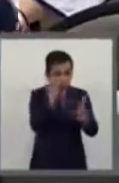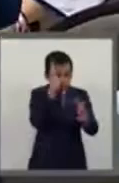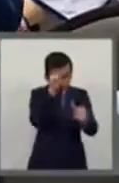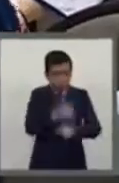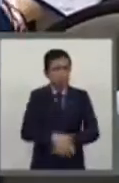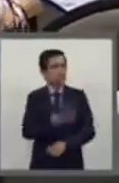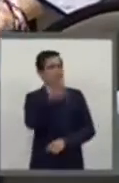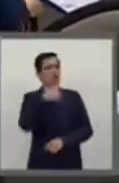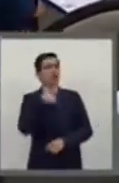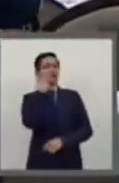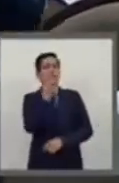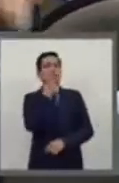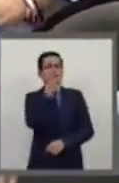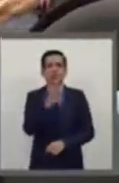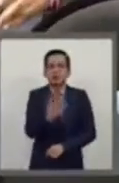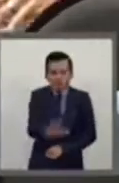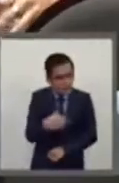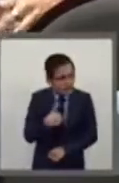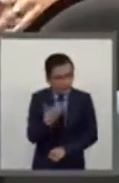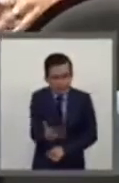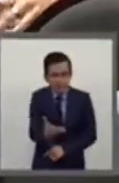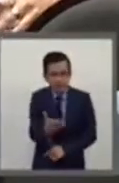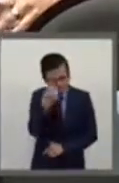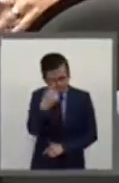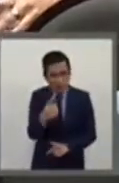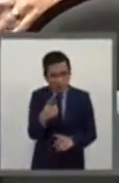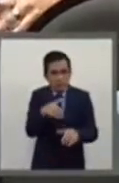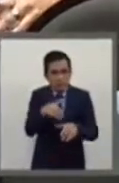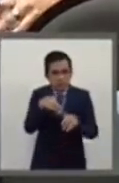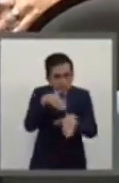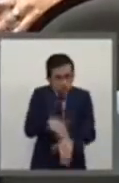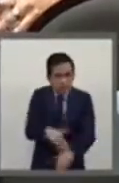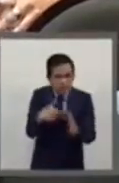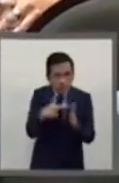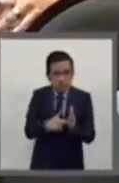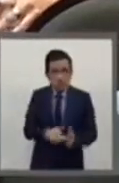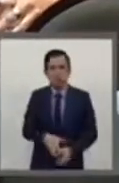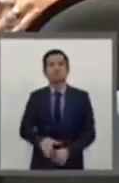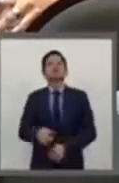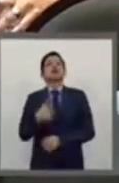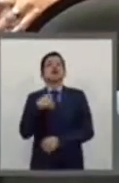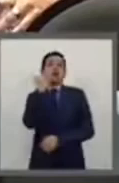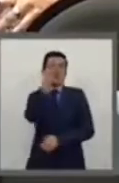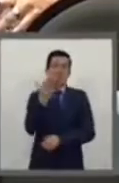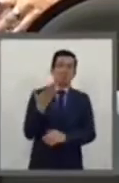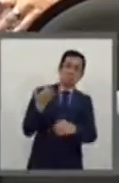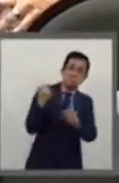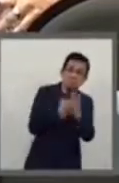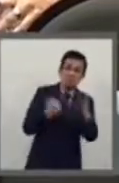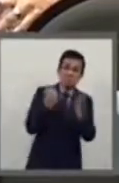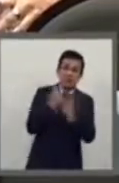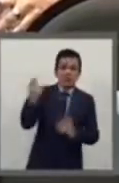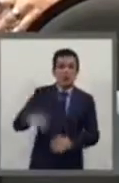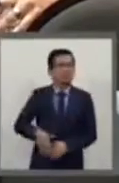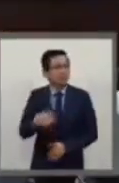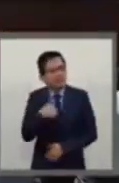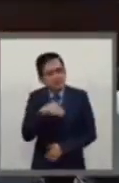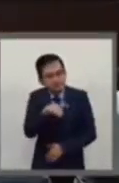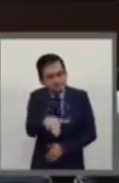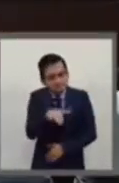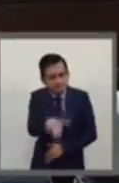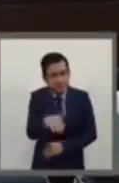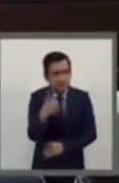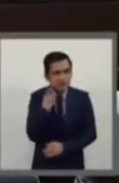pido a los diputados, le pido que me apoye para observar el reglamento, diputado. Y que le exijan al gobernador. Insisto,